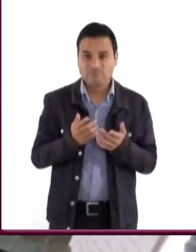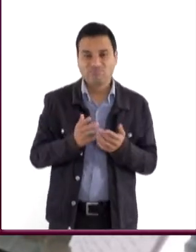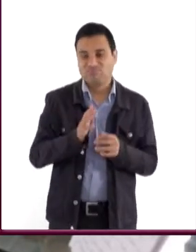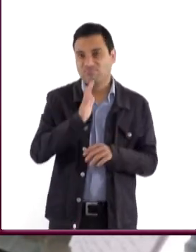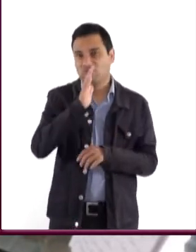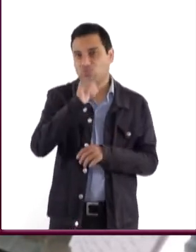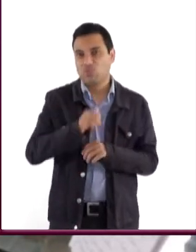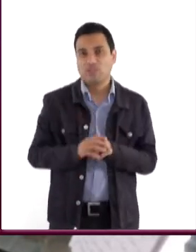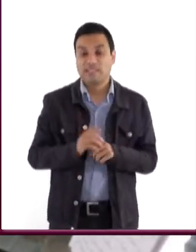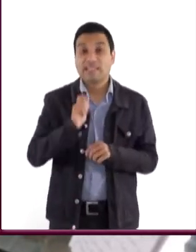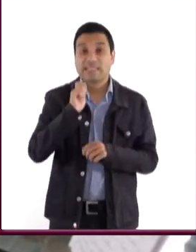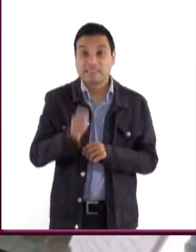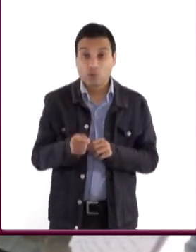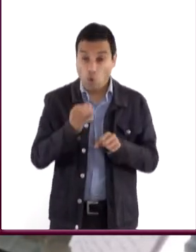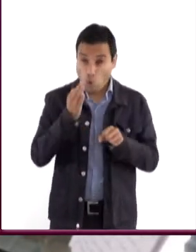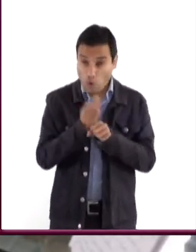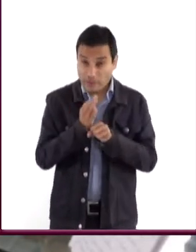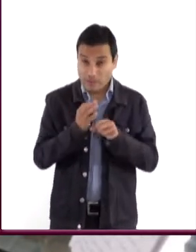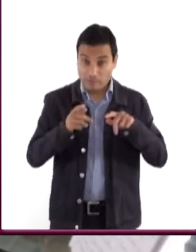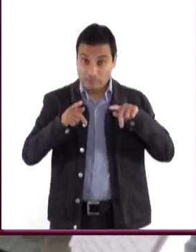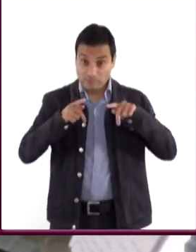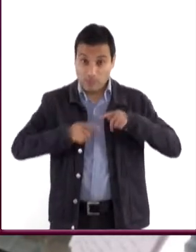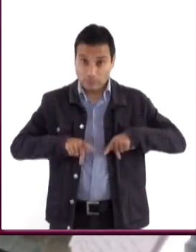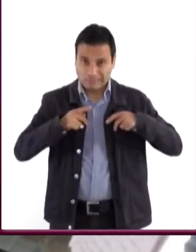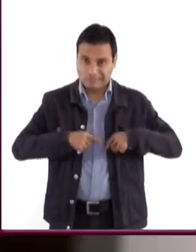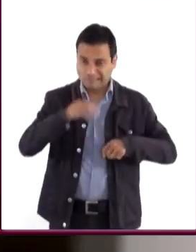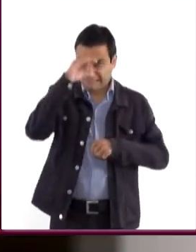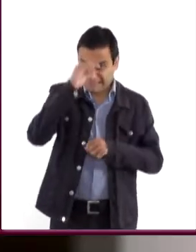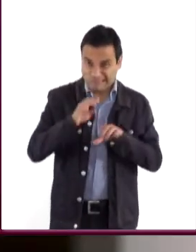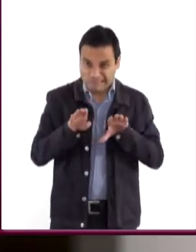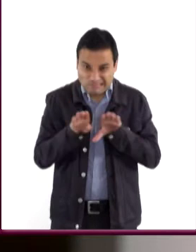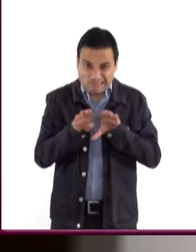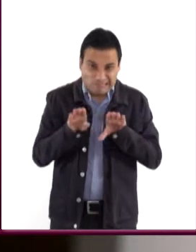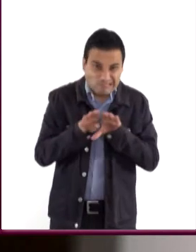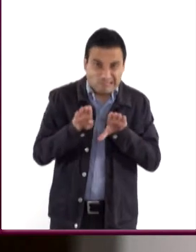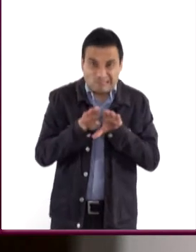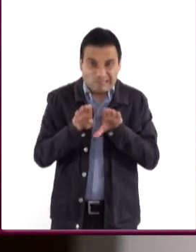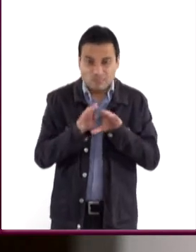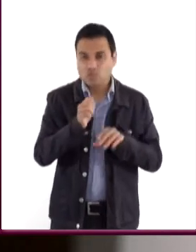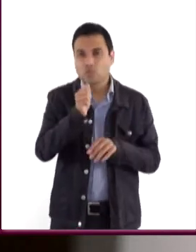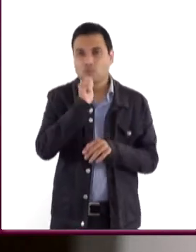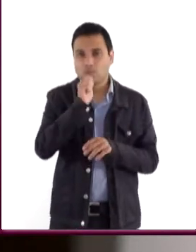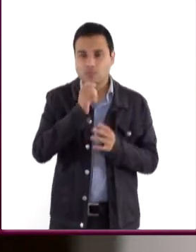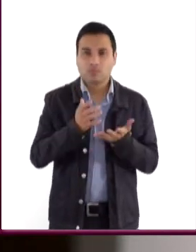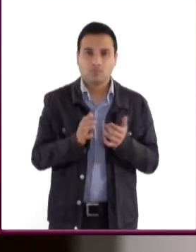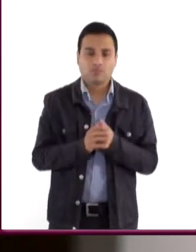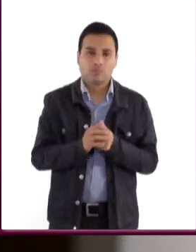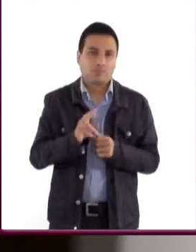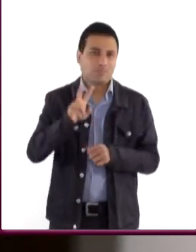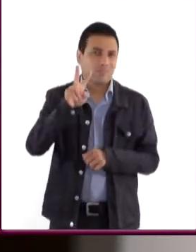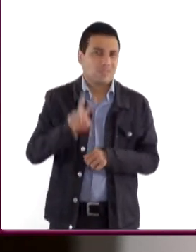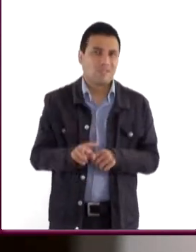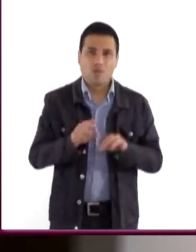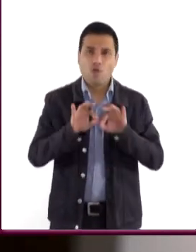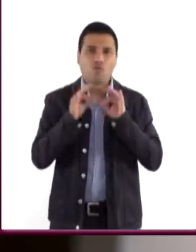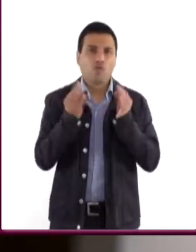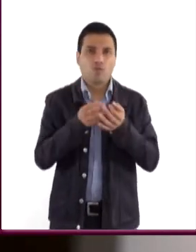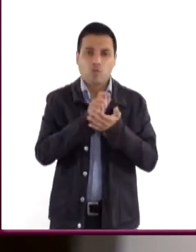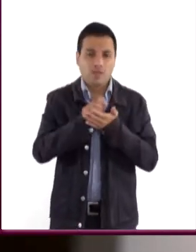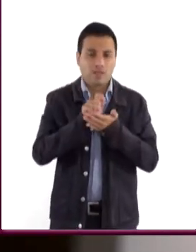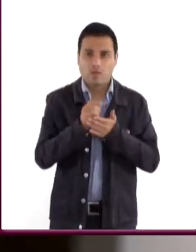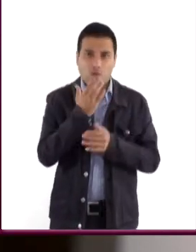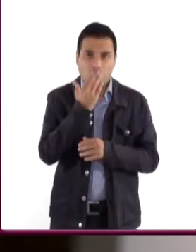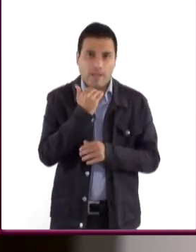no solo quiere decir que hasta ahorita nadie se las ha ingeniado para encontrar una fórmula, sino que se puede probar que no existen fórmulas de